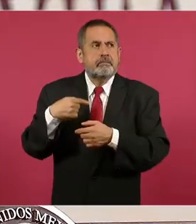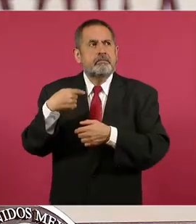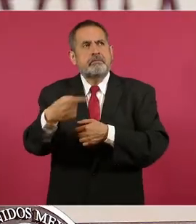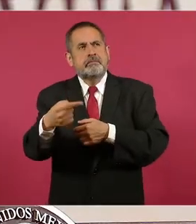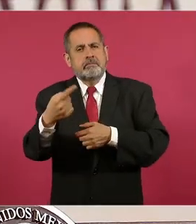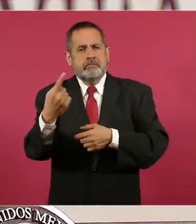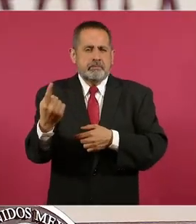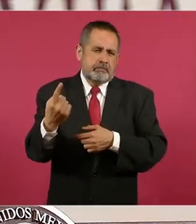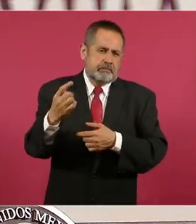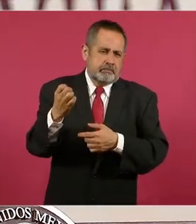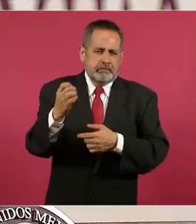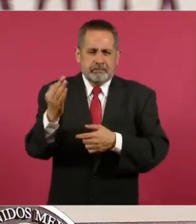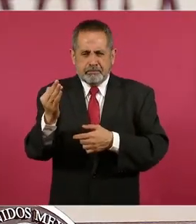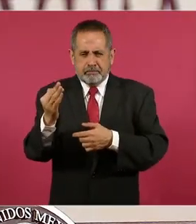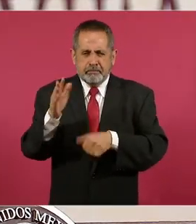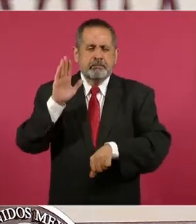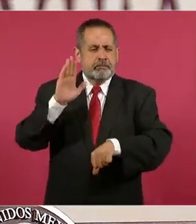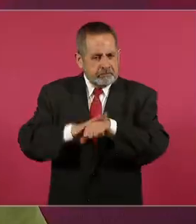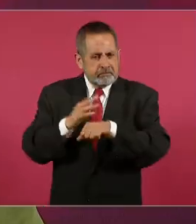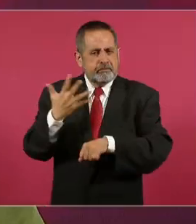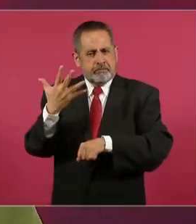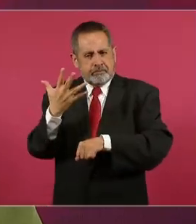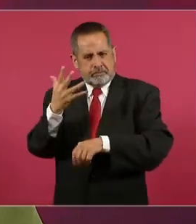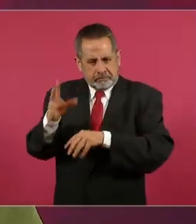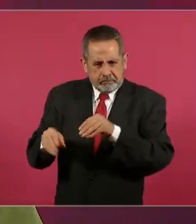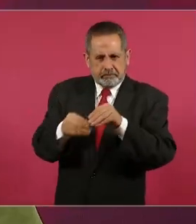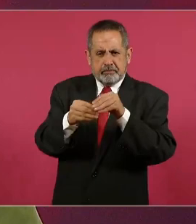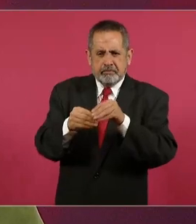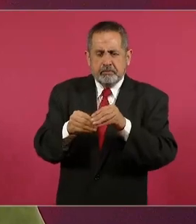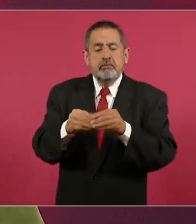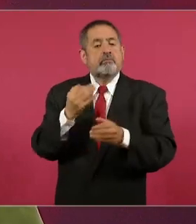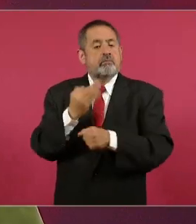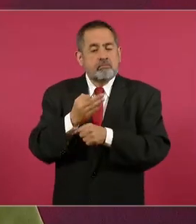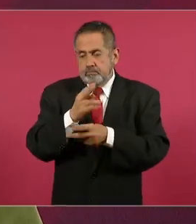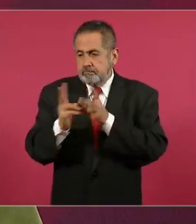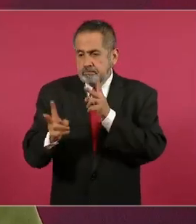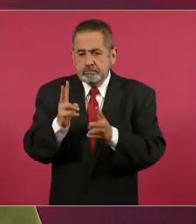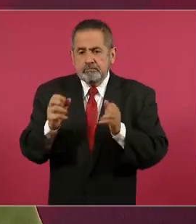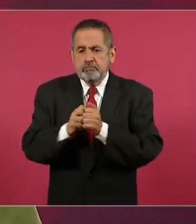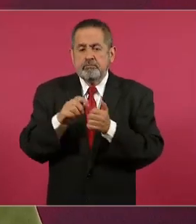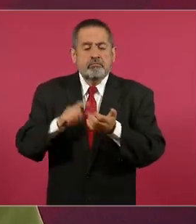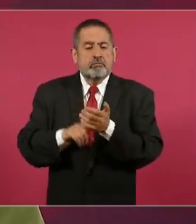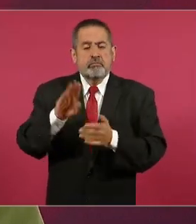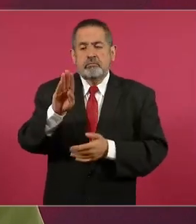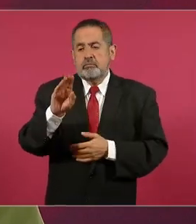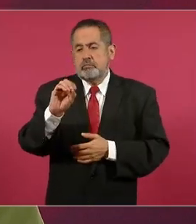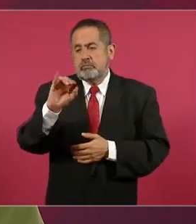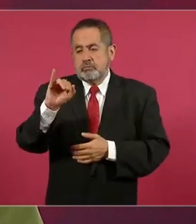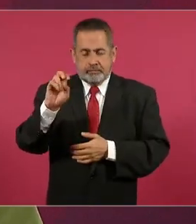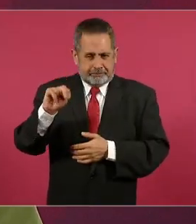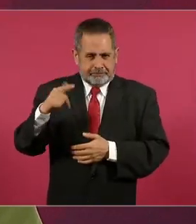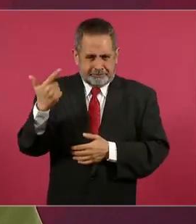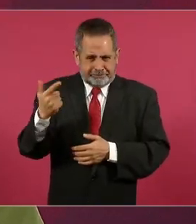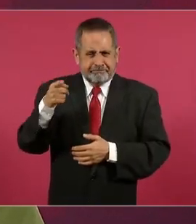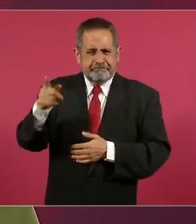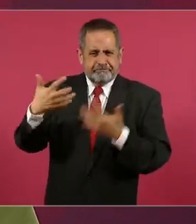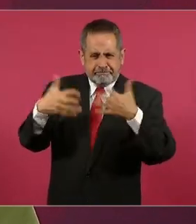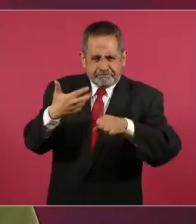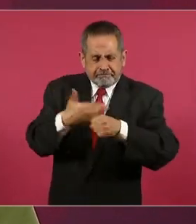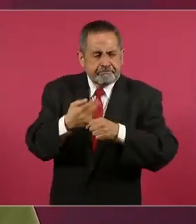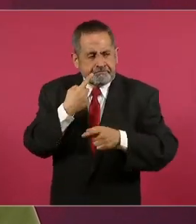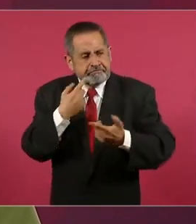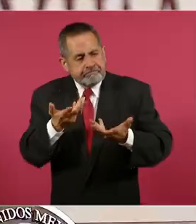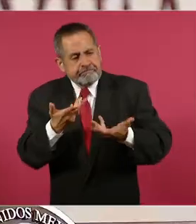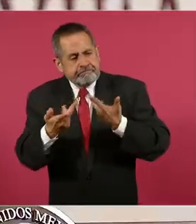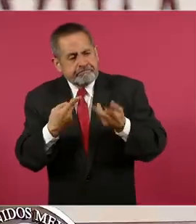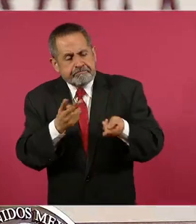segundo mes, otros 5 aviones. También estamos en pláticas con Boeing, con la empresa Boeing, para